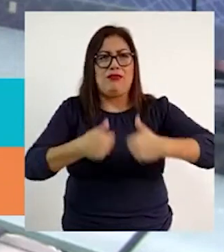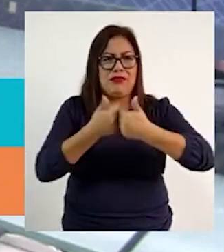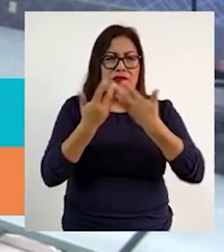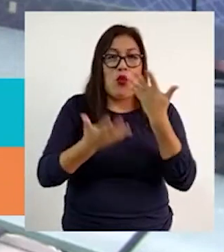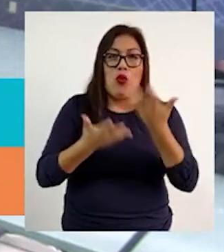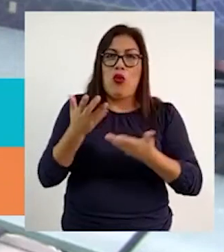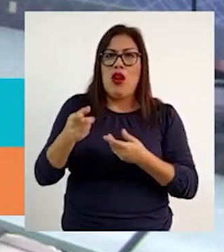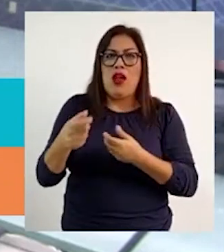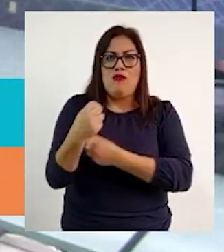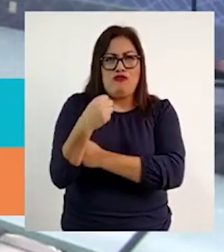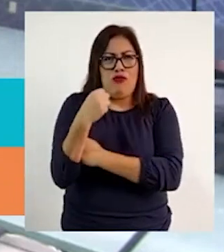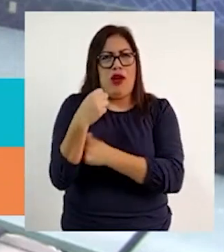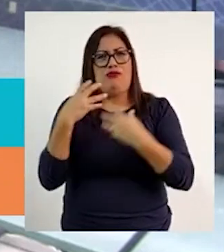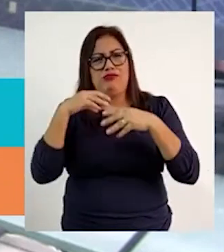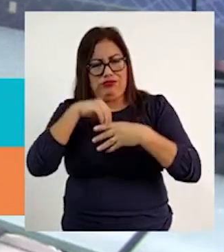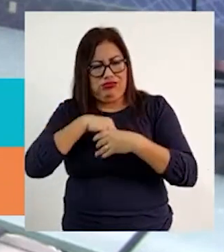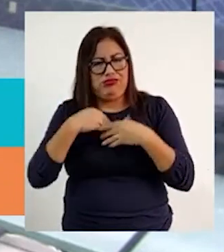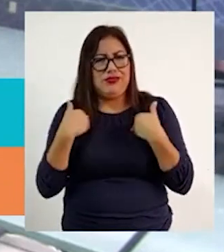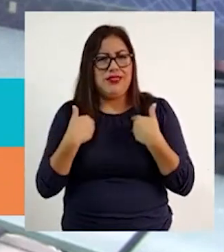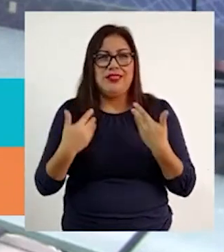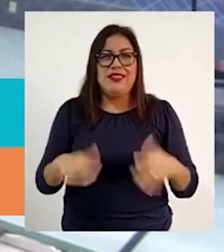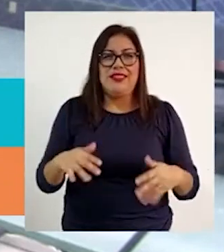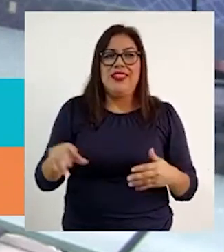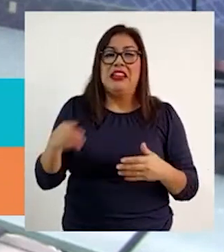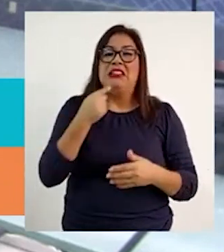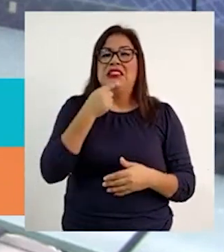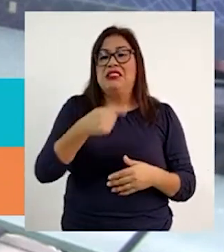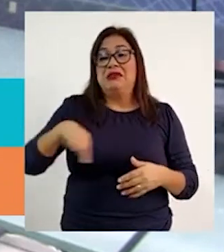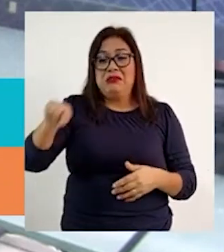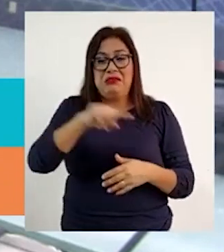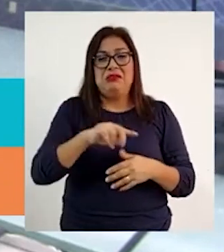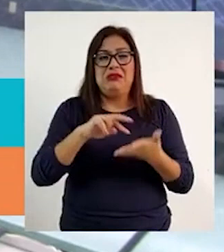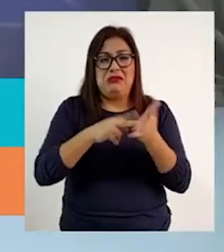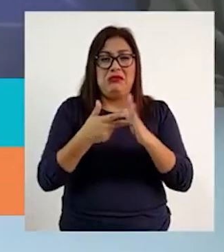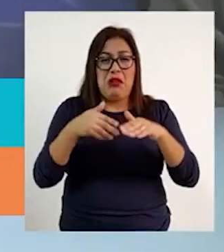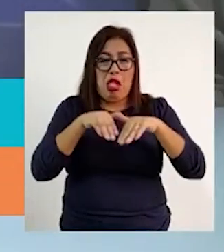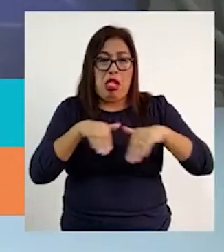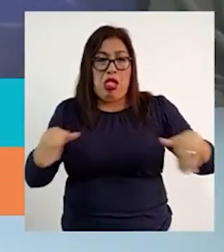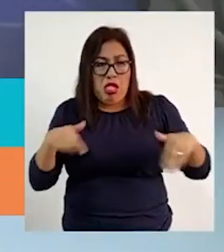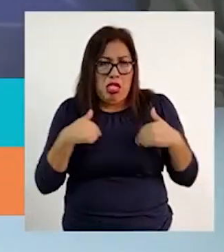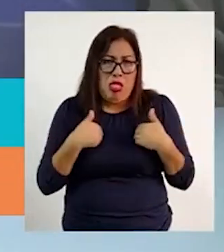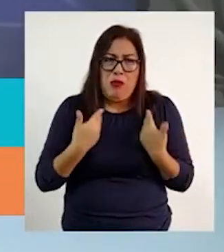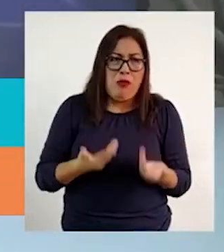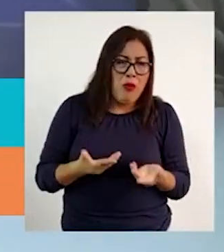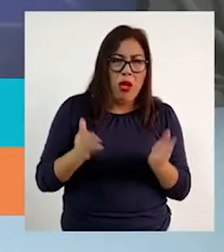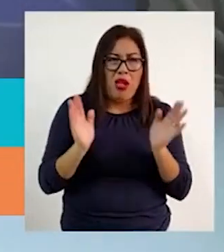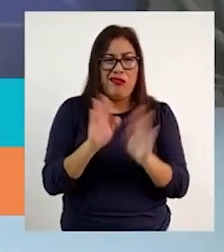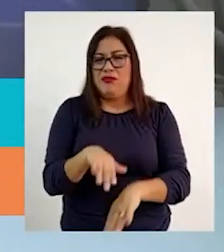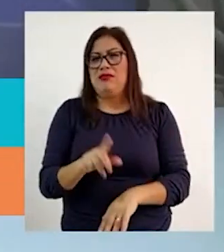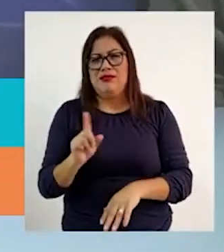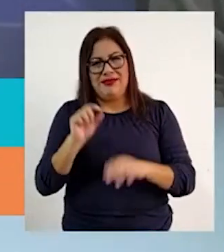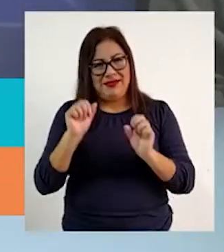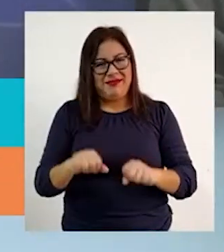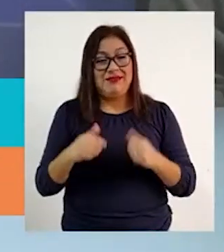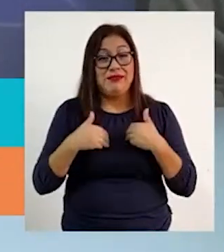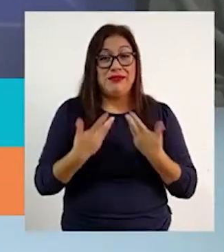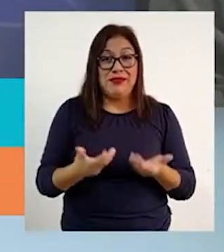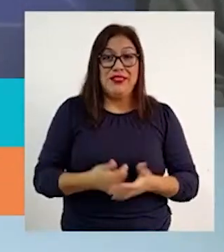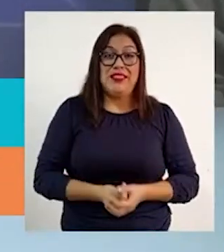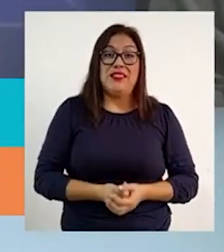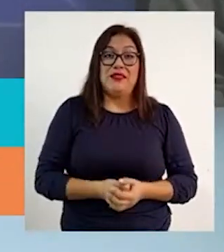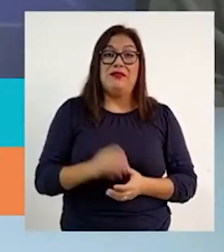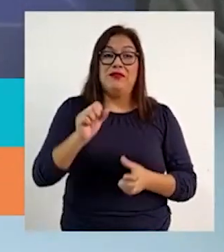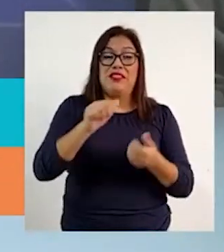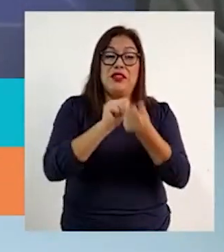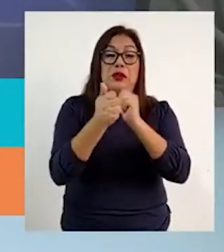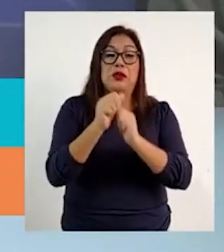tenían, y dejaron claro que la discapacidad no es incapacidad. Totalmente, totalmente. Los Juegos de Lima 2019